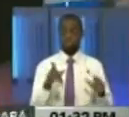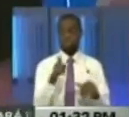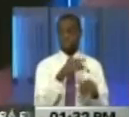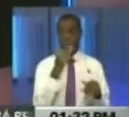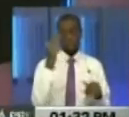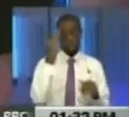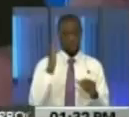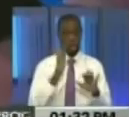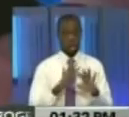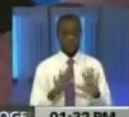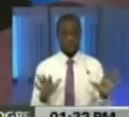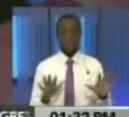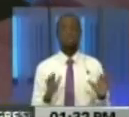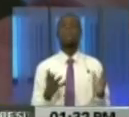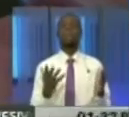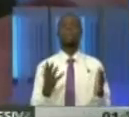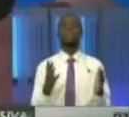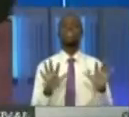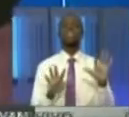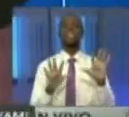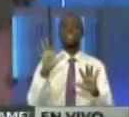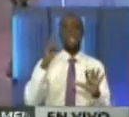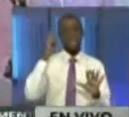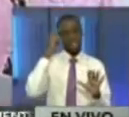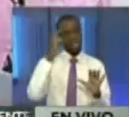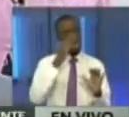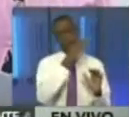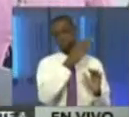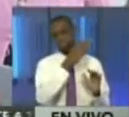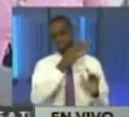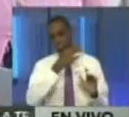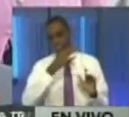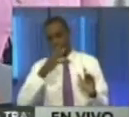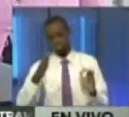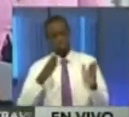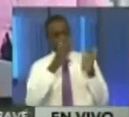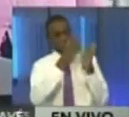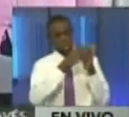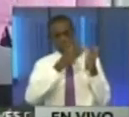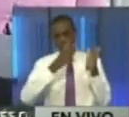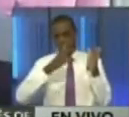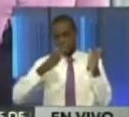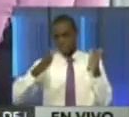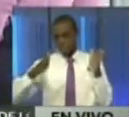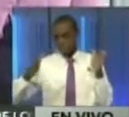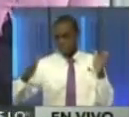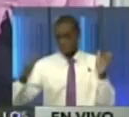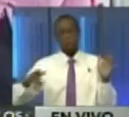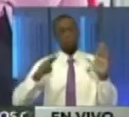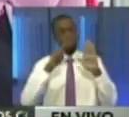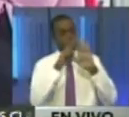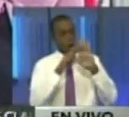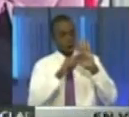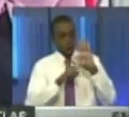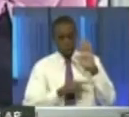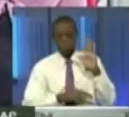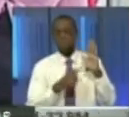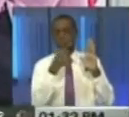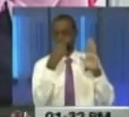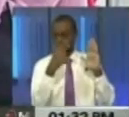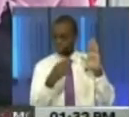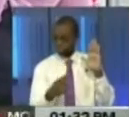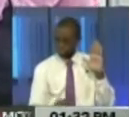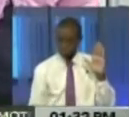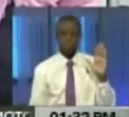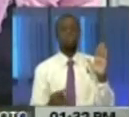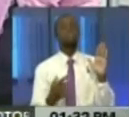saben, en estos 15 días continuos que se establecen en la normativa y luego vienen estos